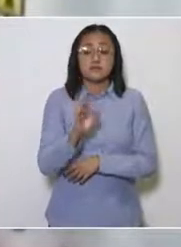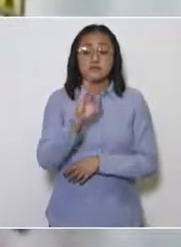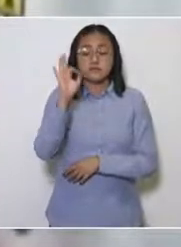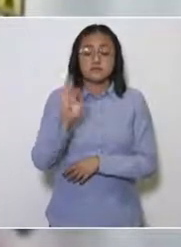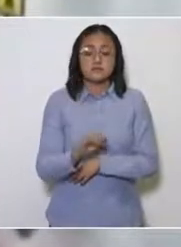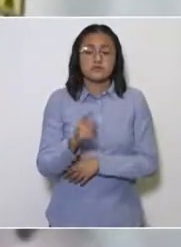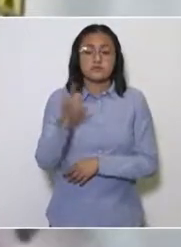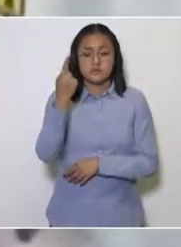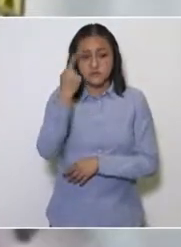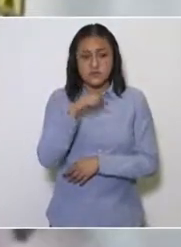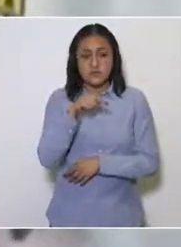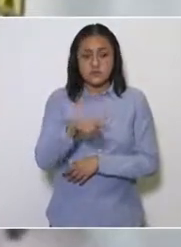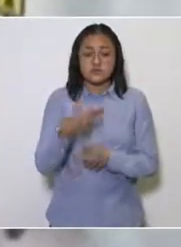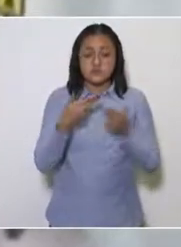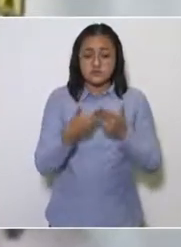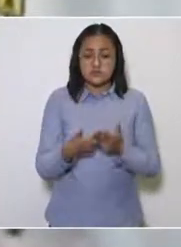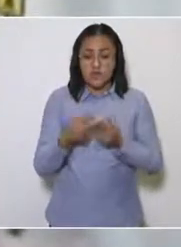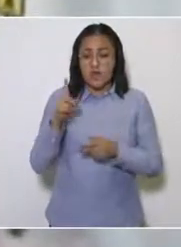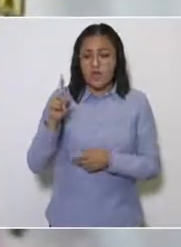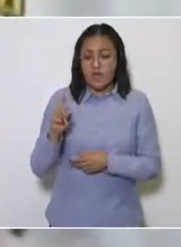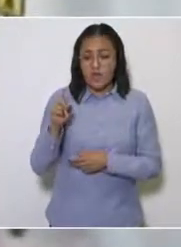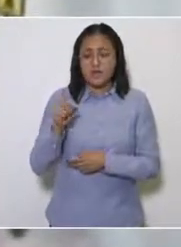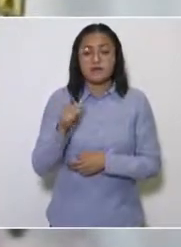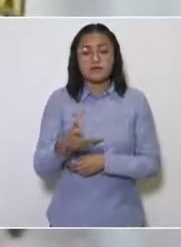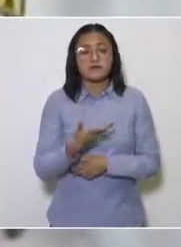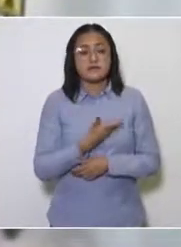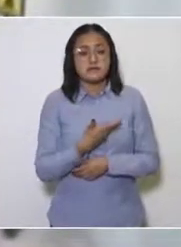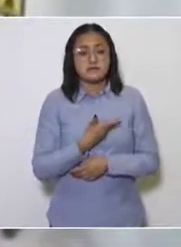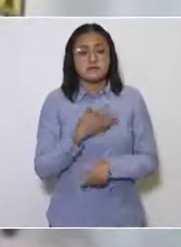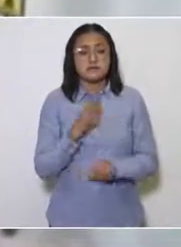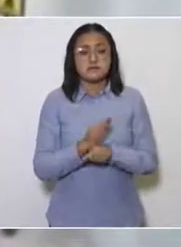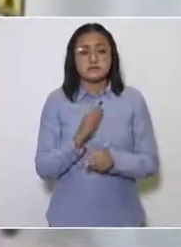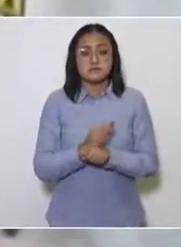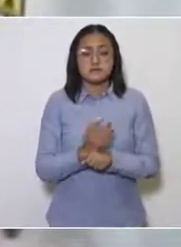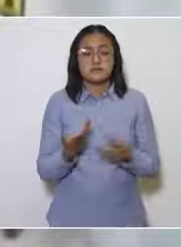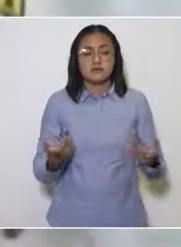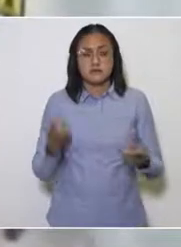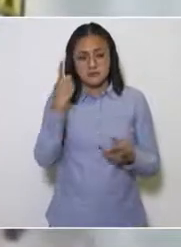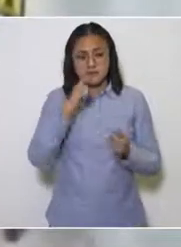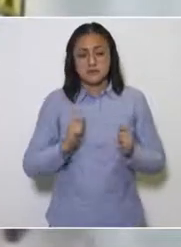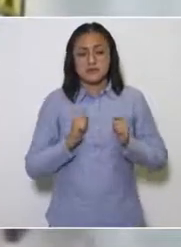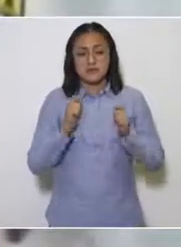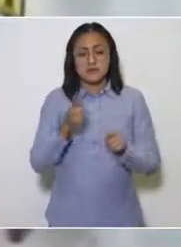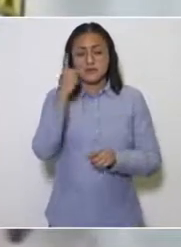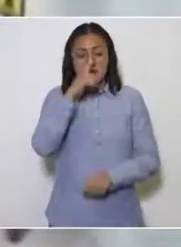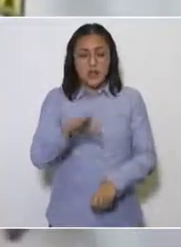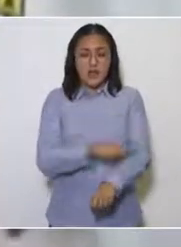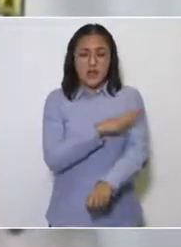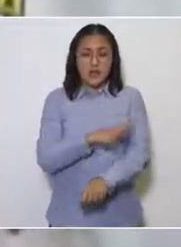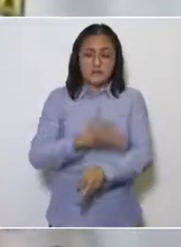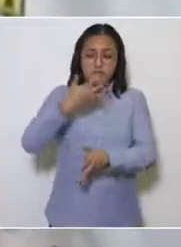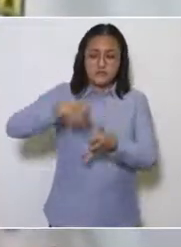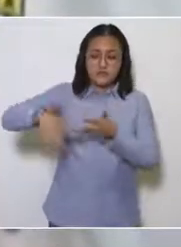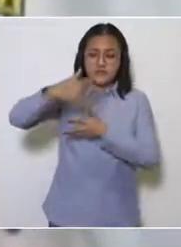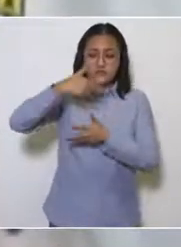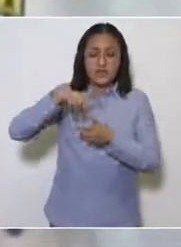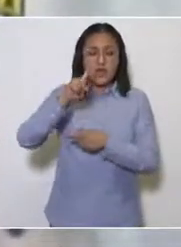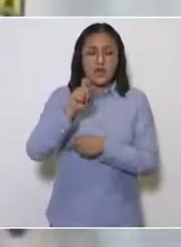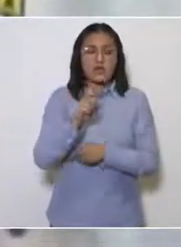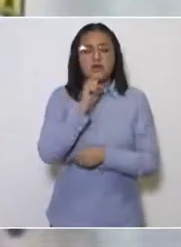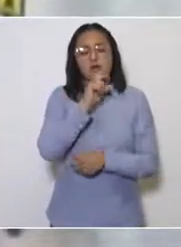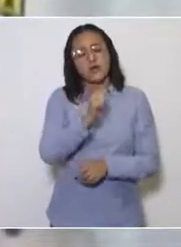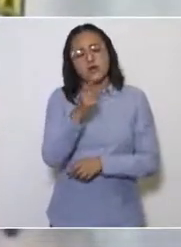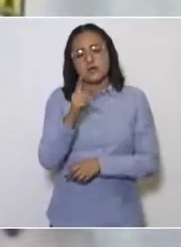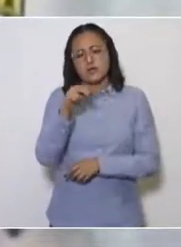28% de su capacidad, también está destinada a la producción de energía eléctrica. La presa de Tenango,